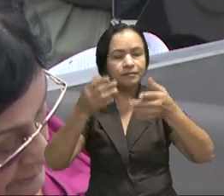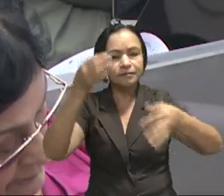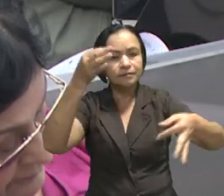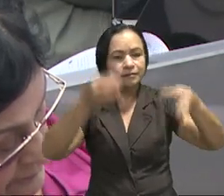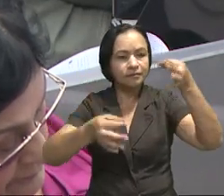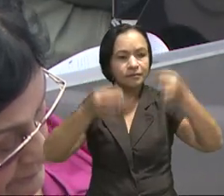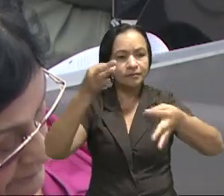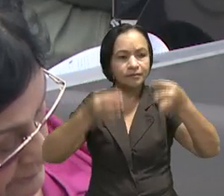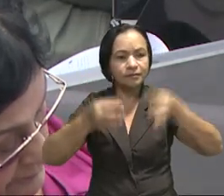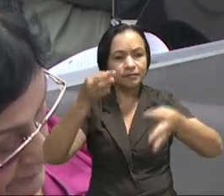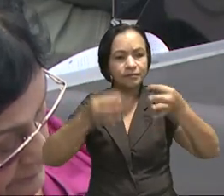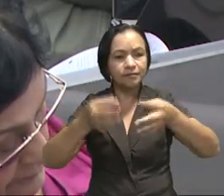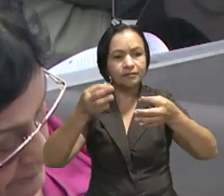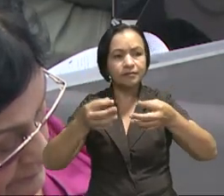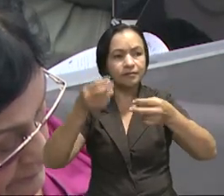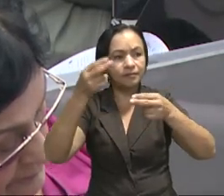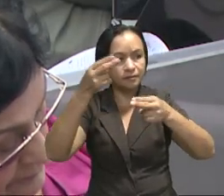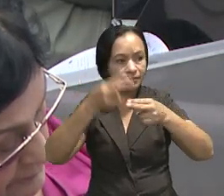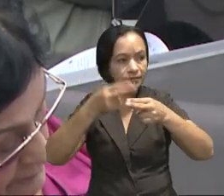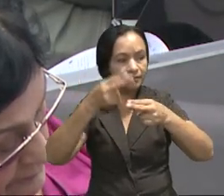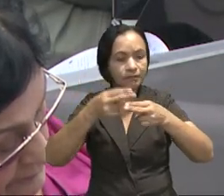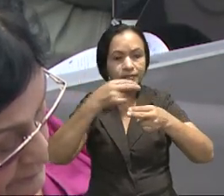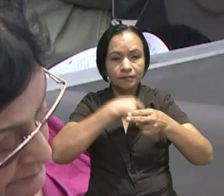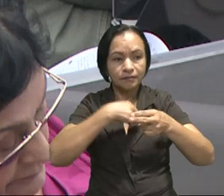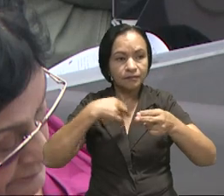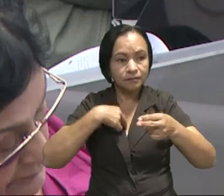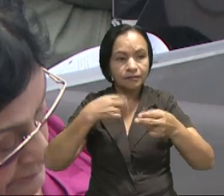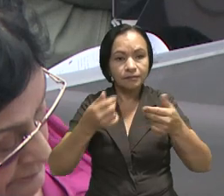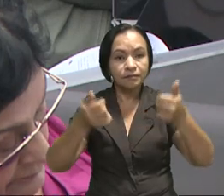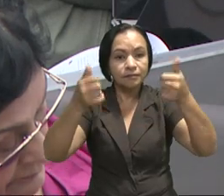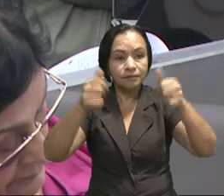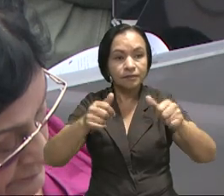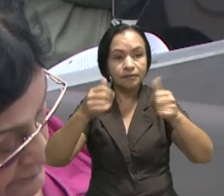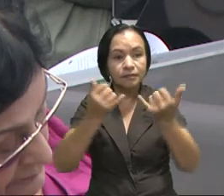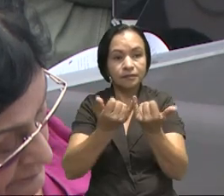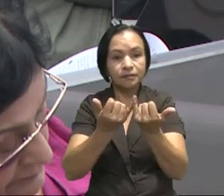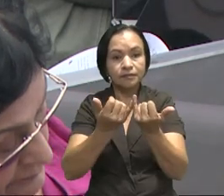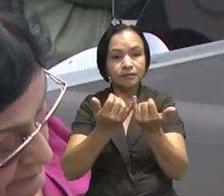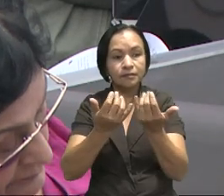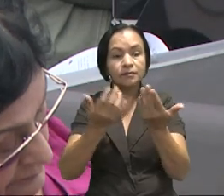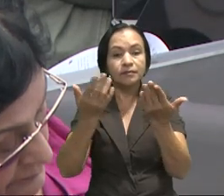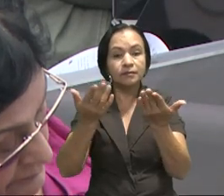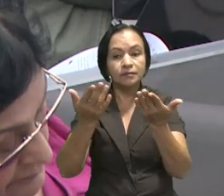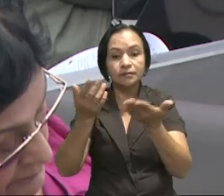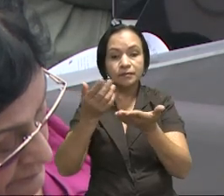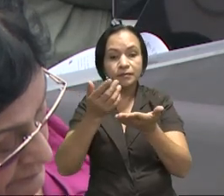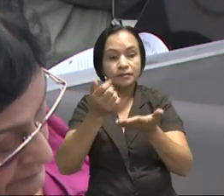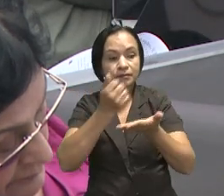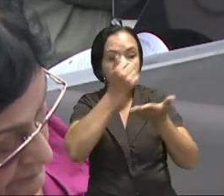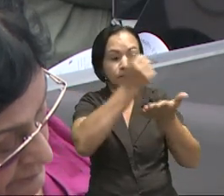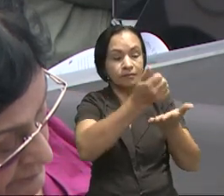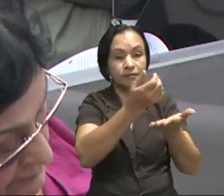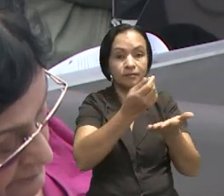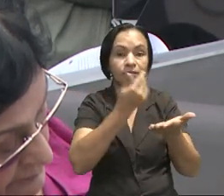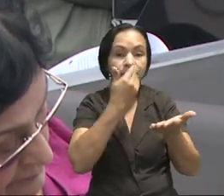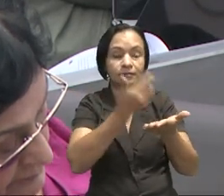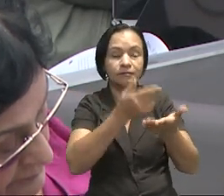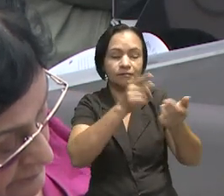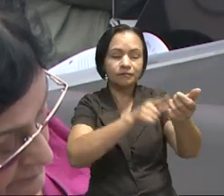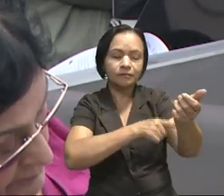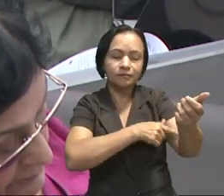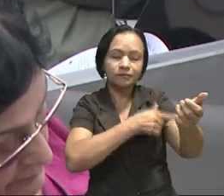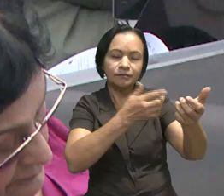jurídica entre lo que nosotros estamos haciendo con la aprobación de la pensión de gracia para mi querido